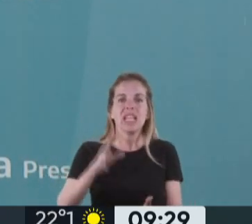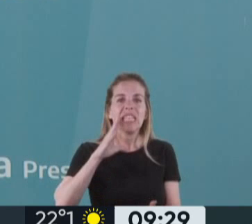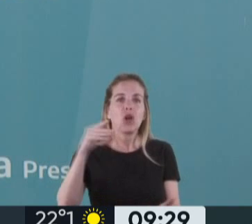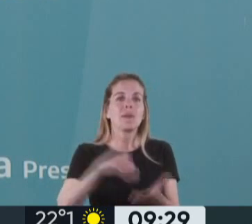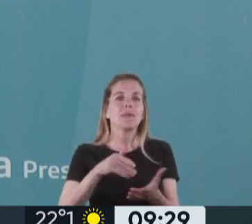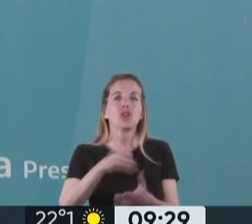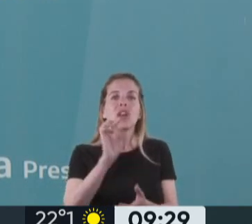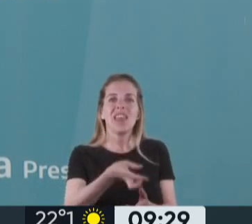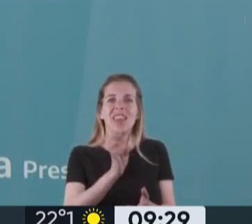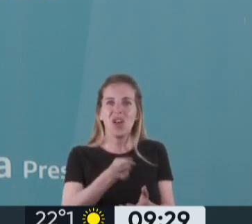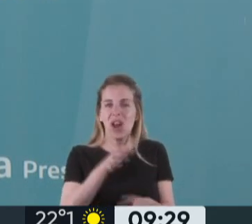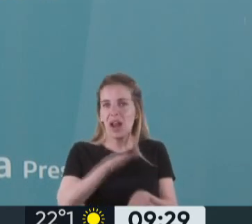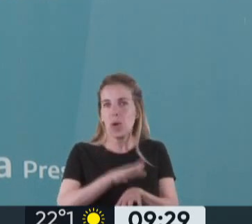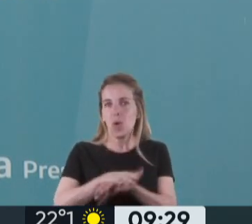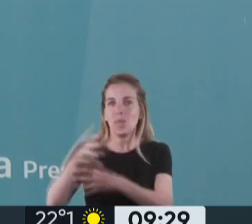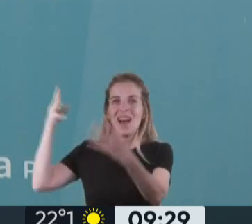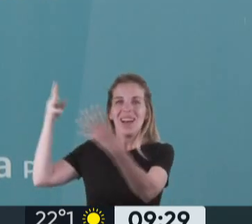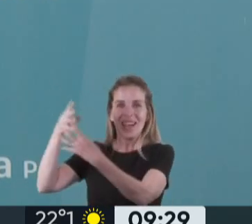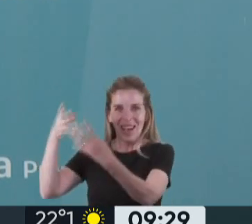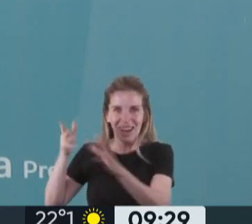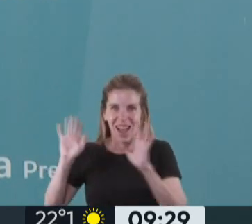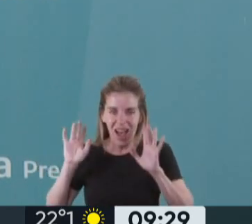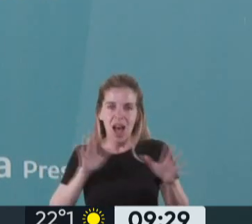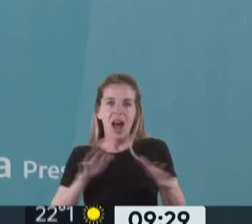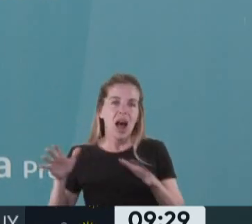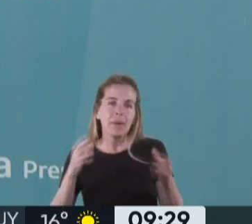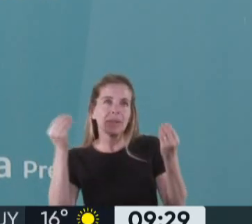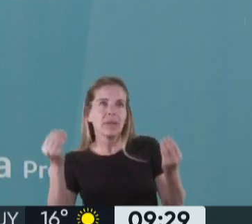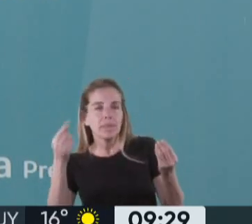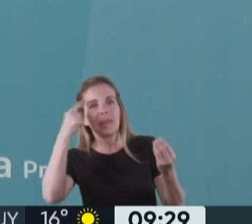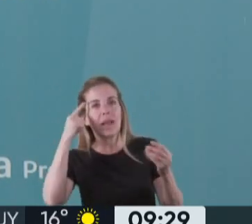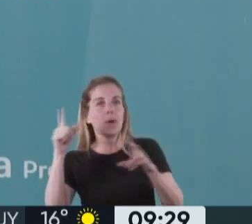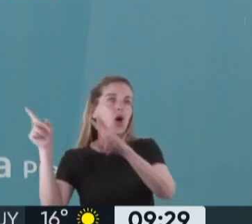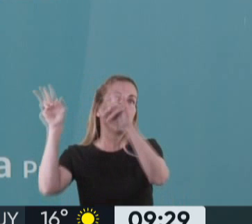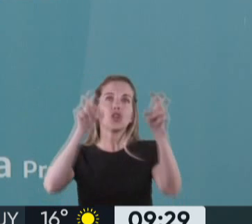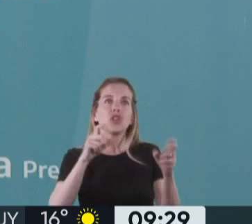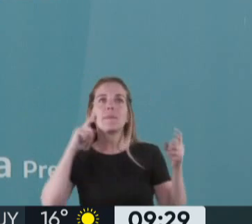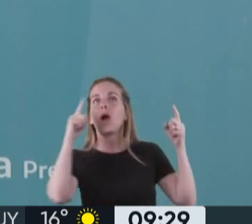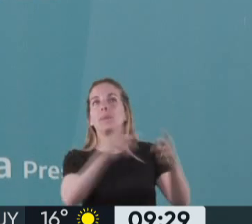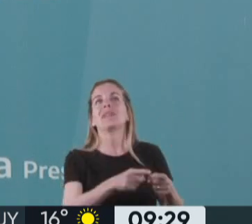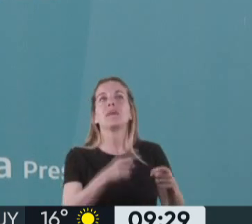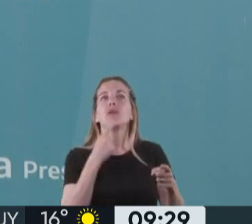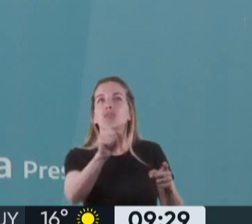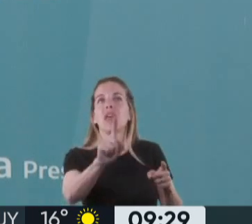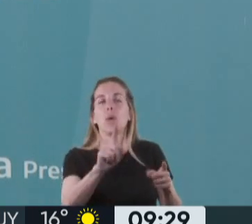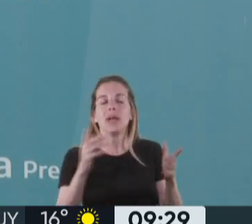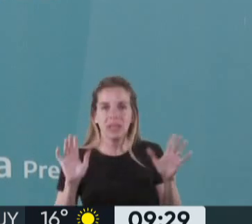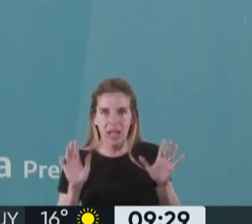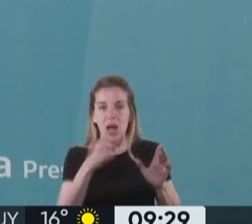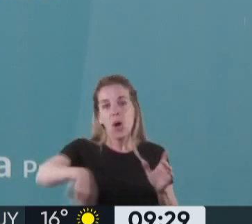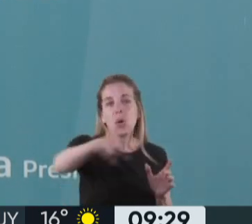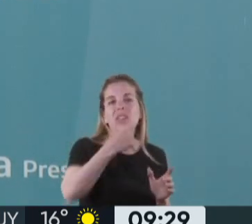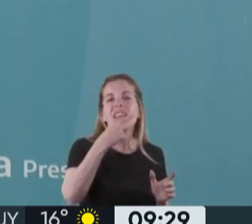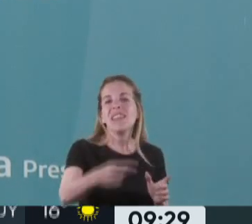costo que no se tiene en cuenta en el momento en el cual se miden otro tipo de metas y otro tipo de pautas. Lo que ustedes